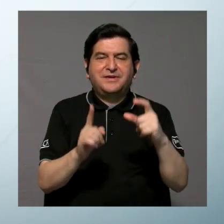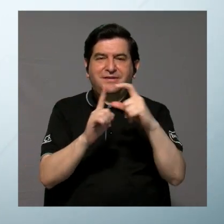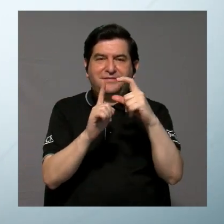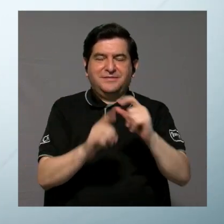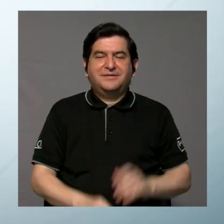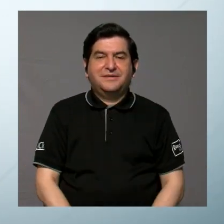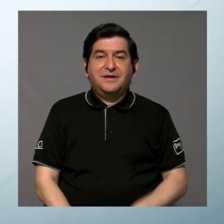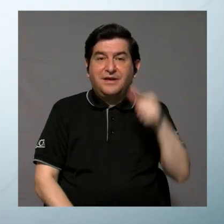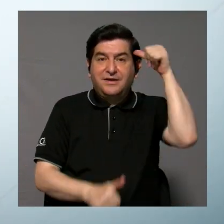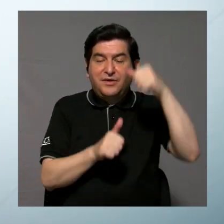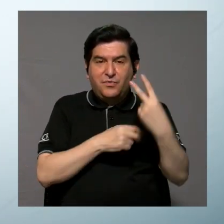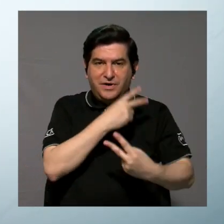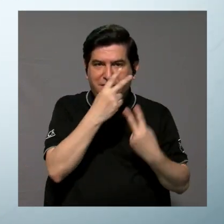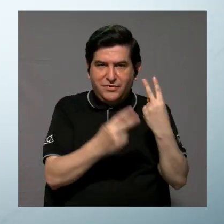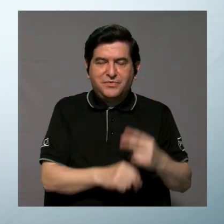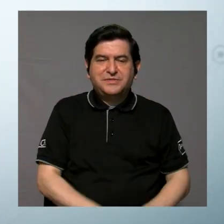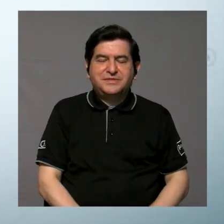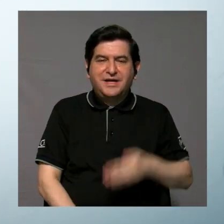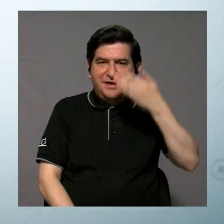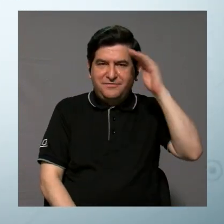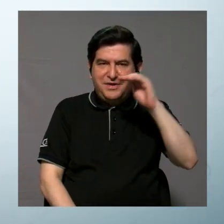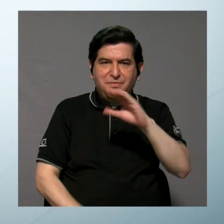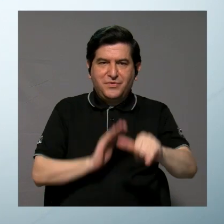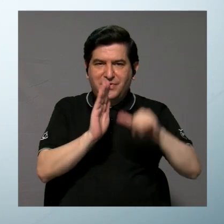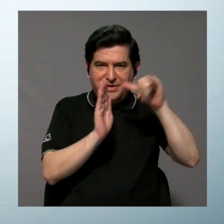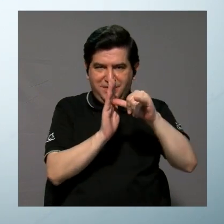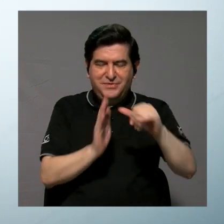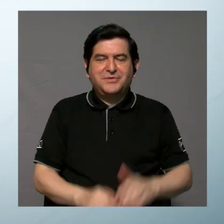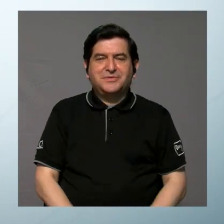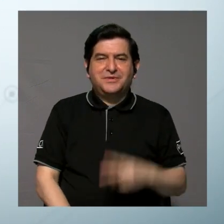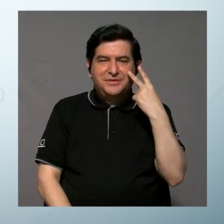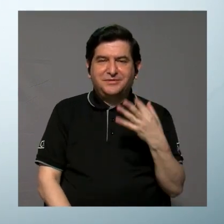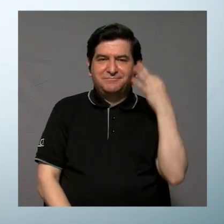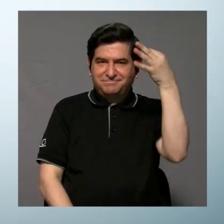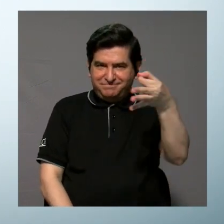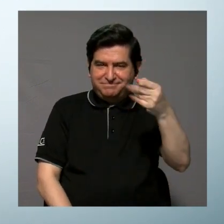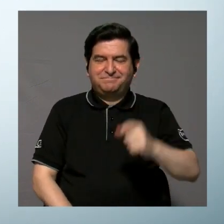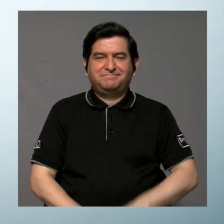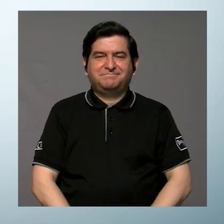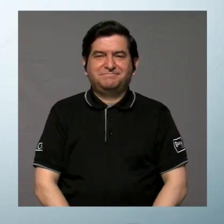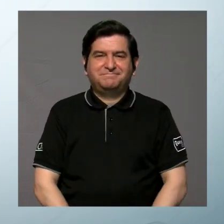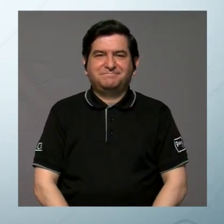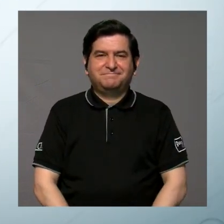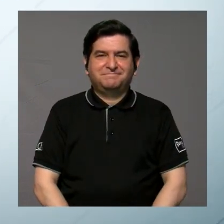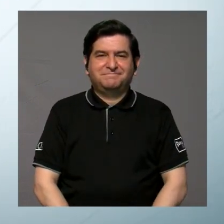más palabras. No olviden visitar nuestras páginas de Facebook y YouTube. Hasta la próxima.